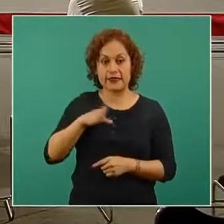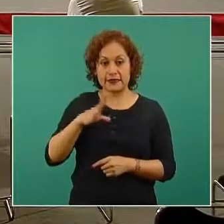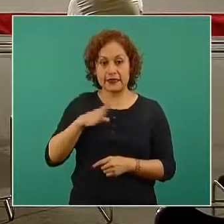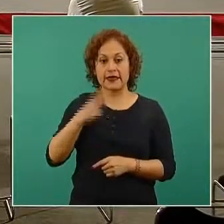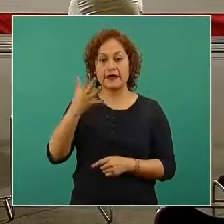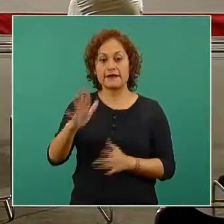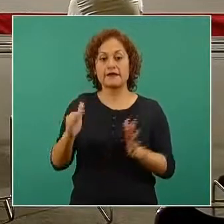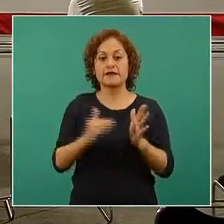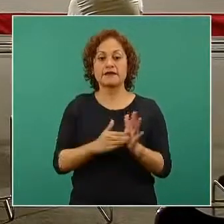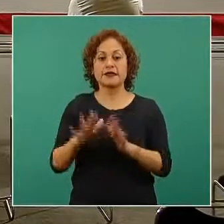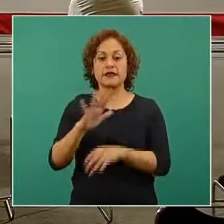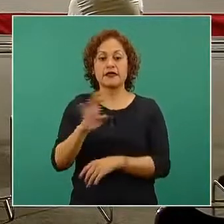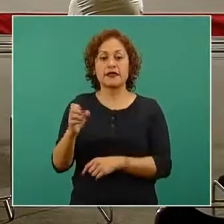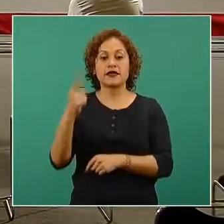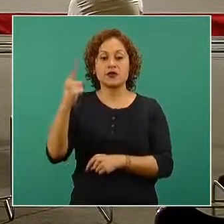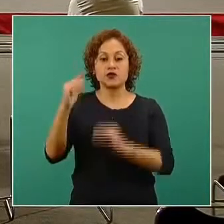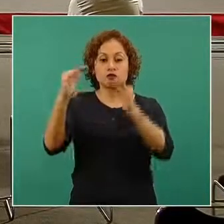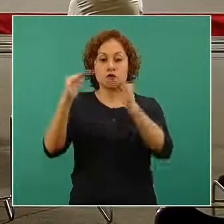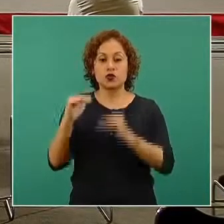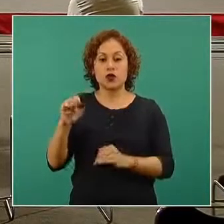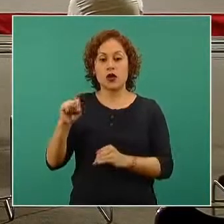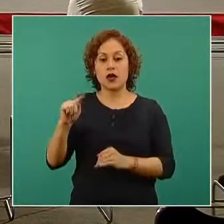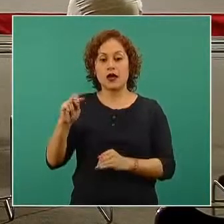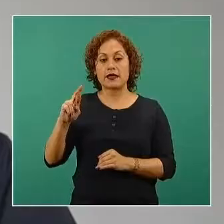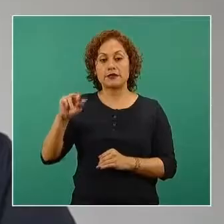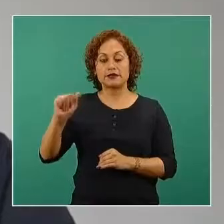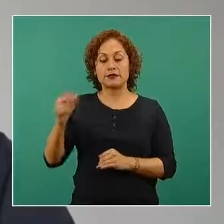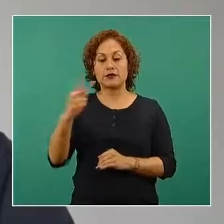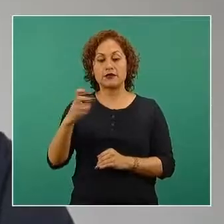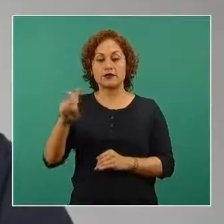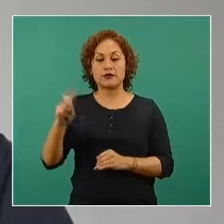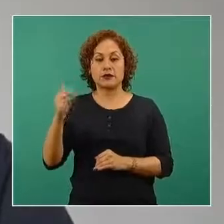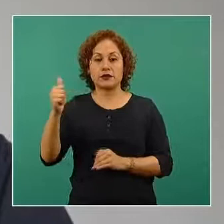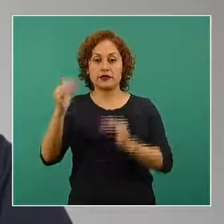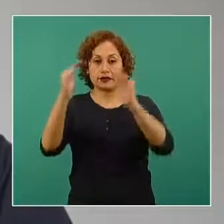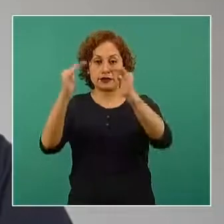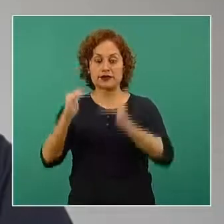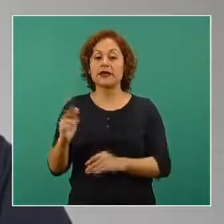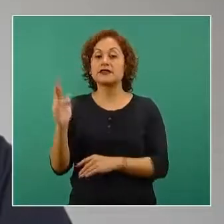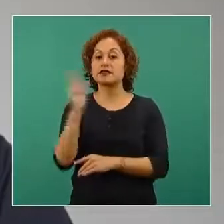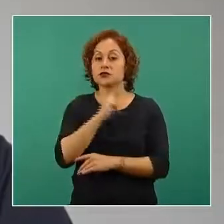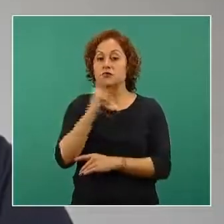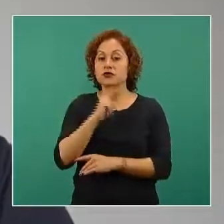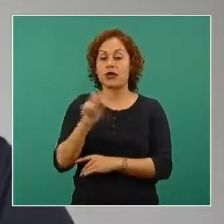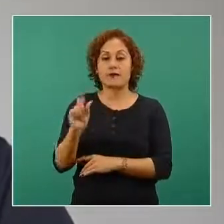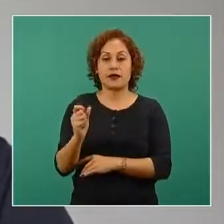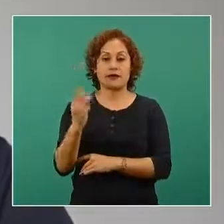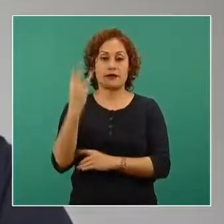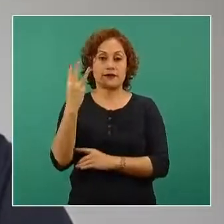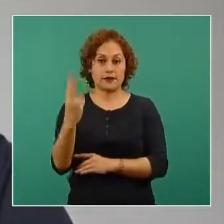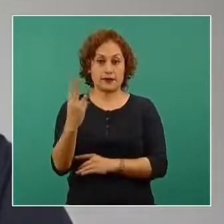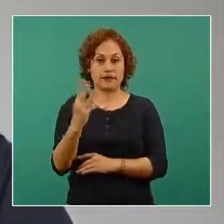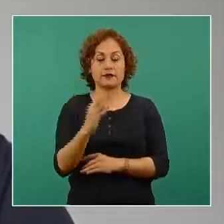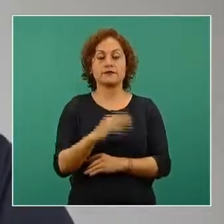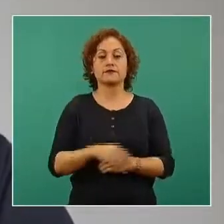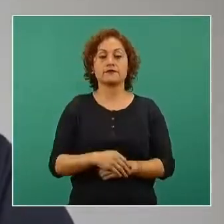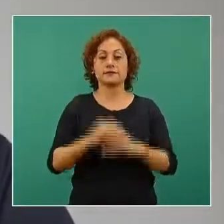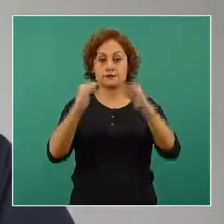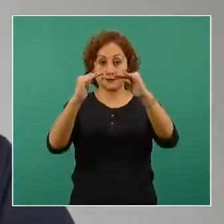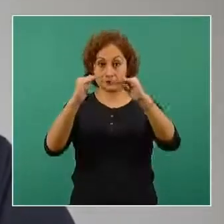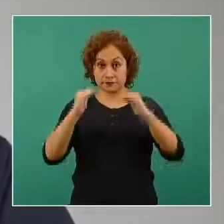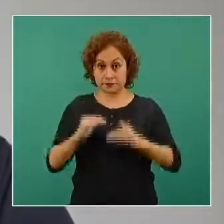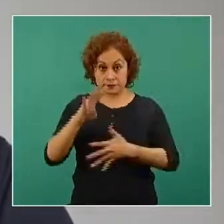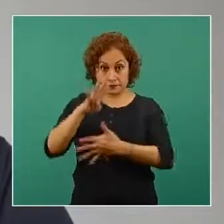para AstraZeneca con 336 y Sputnik V con 23. En las tablas inferiores podrán